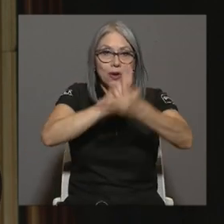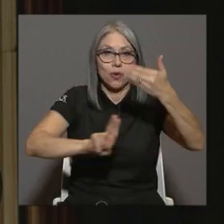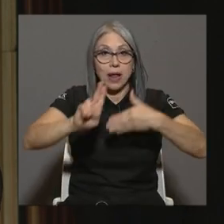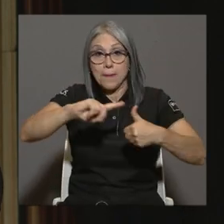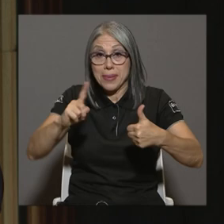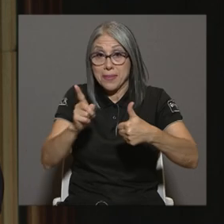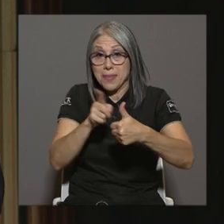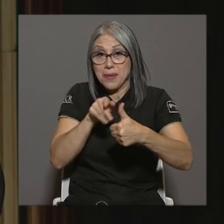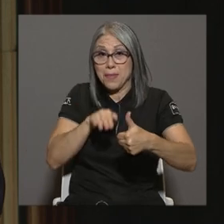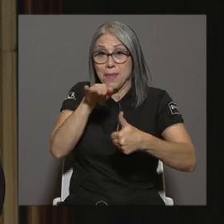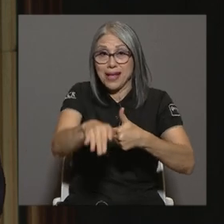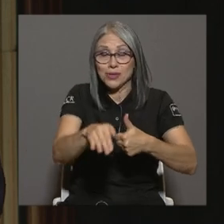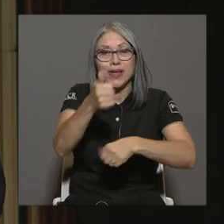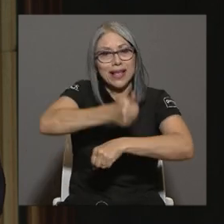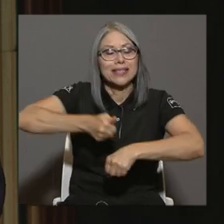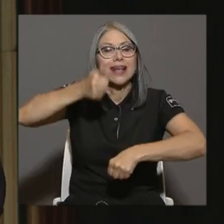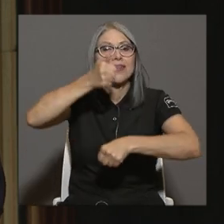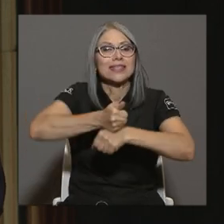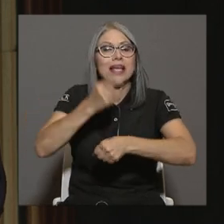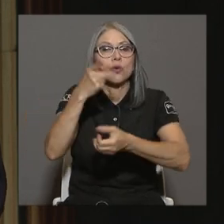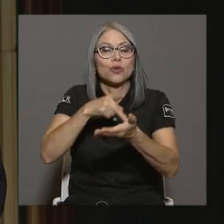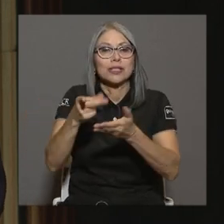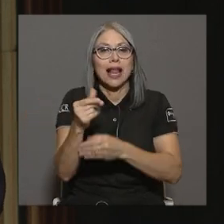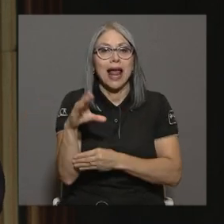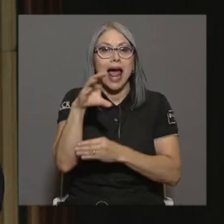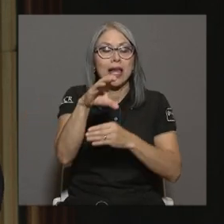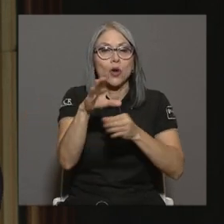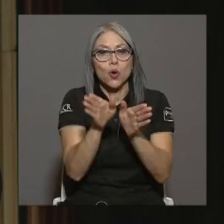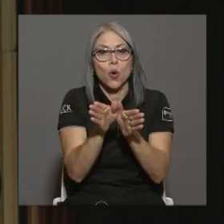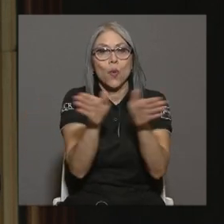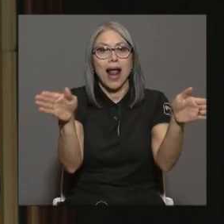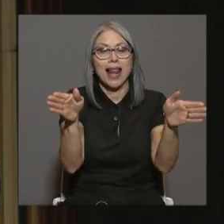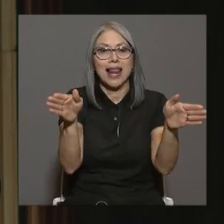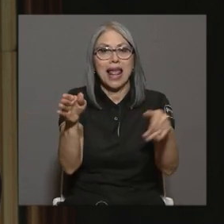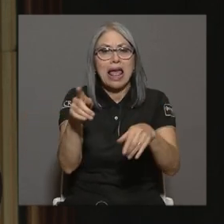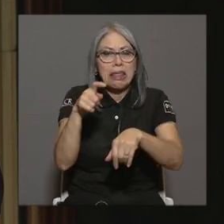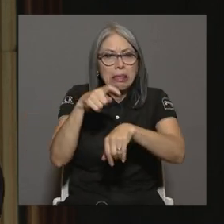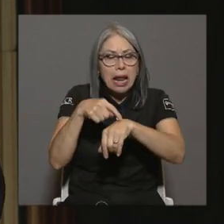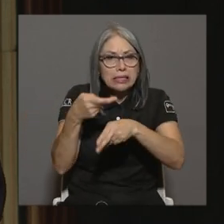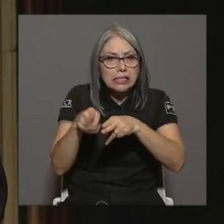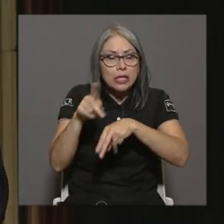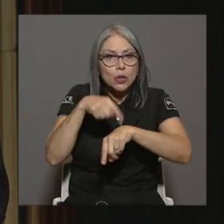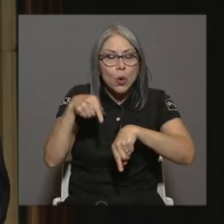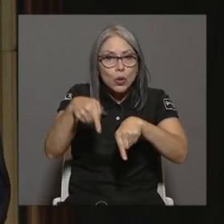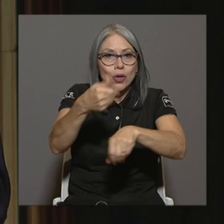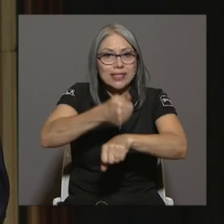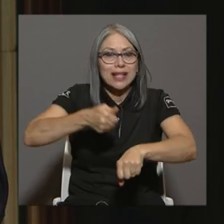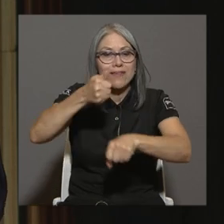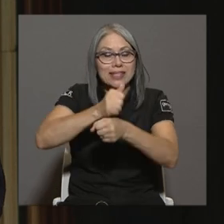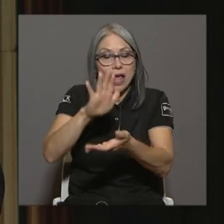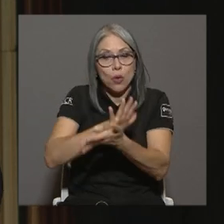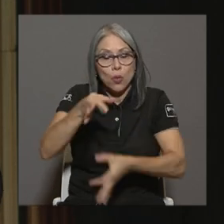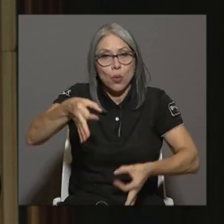fue la definición de un salario global transitorio establecido en la resolución